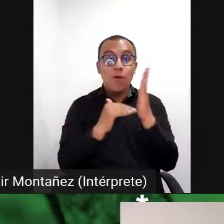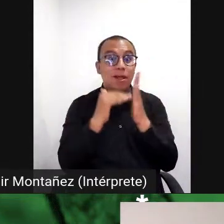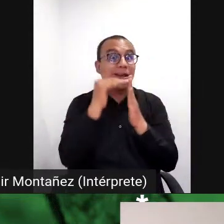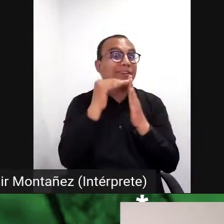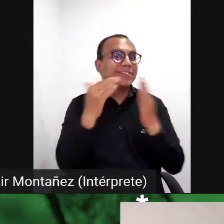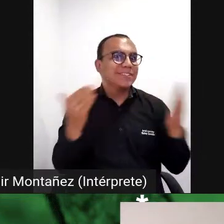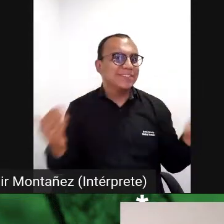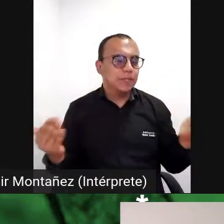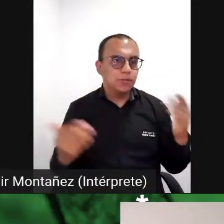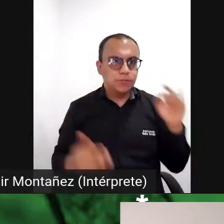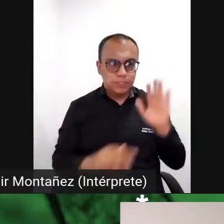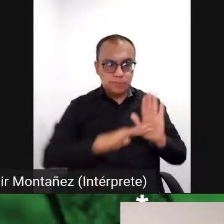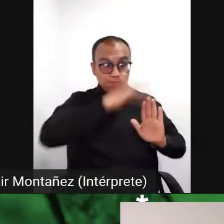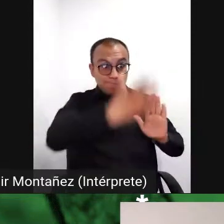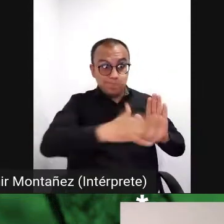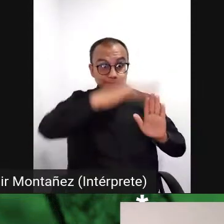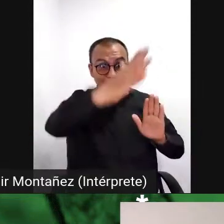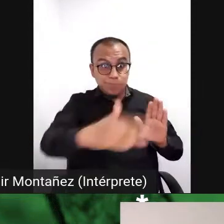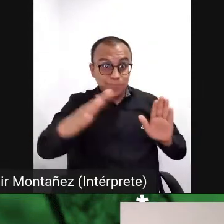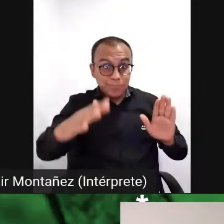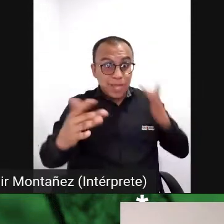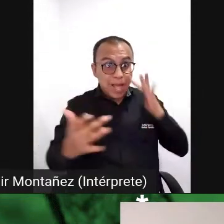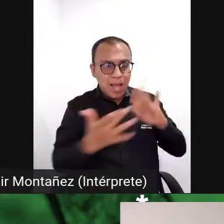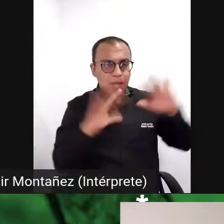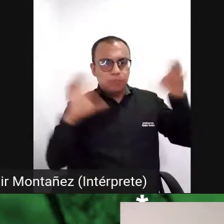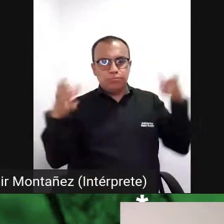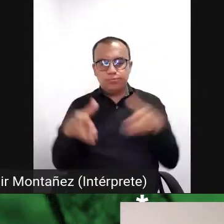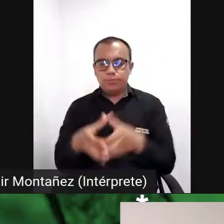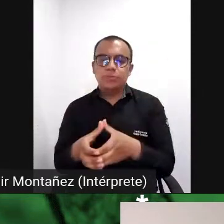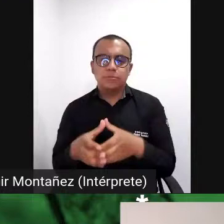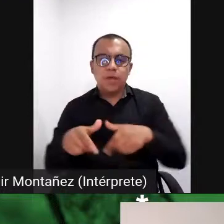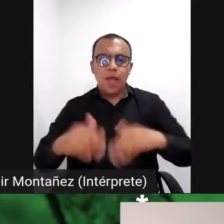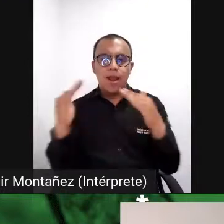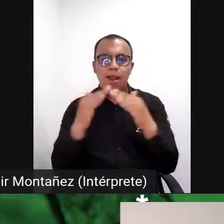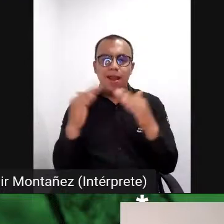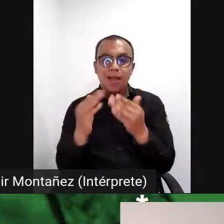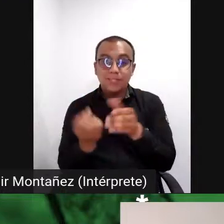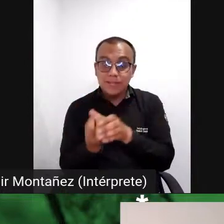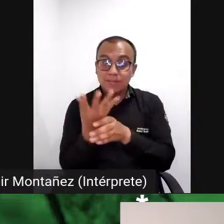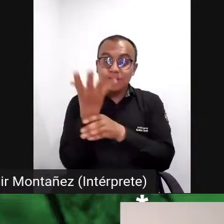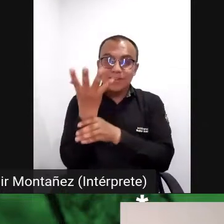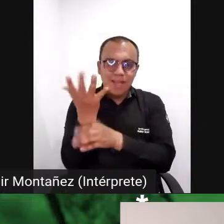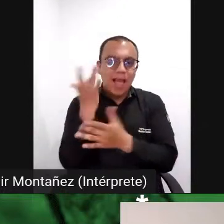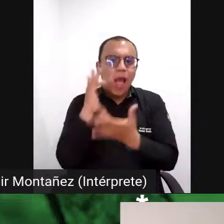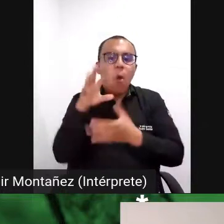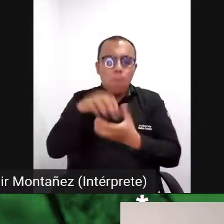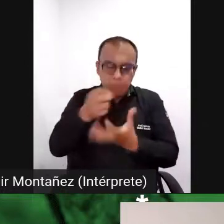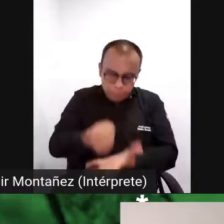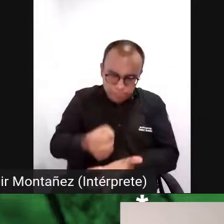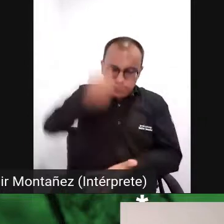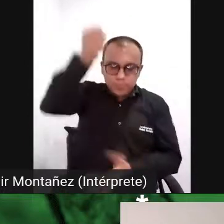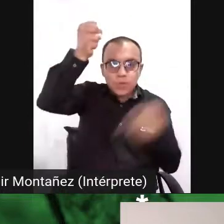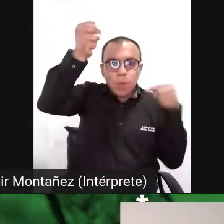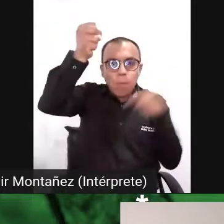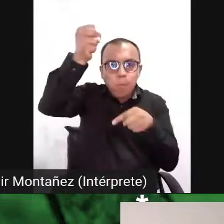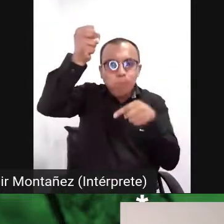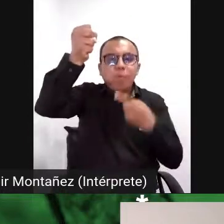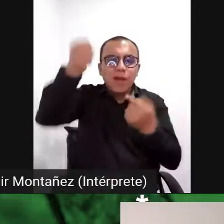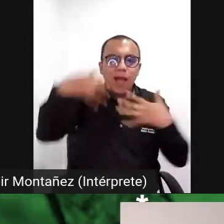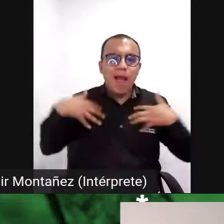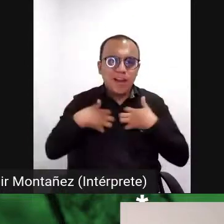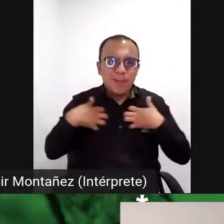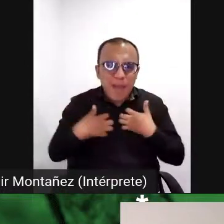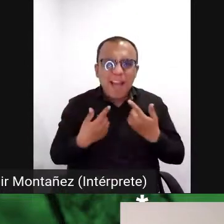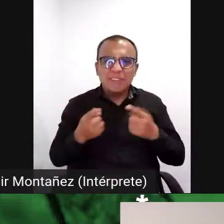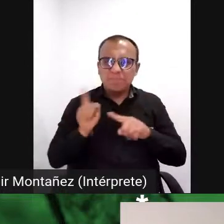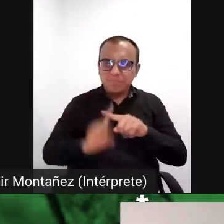páramo hasta la matera que yo tengo en mi casa. Y en esa matera yo la levanto y debajo encuentro un marranito, o encuentro un cucarrón,